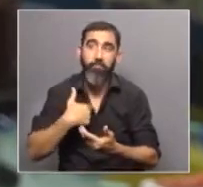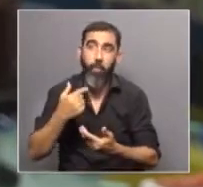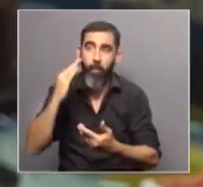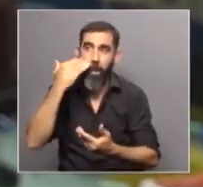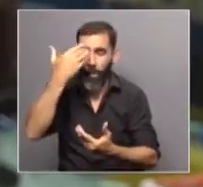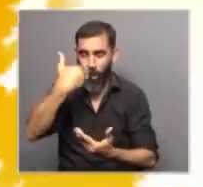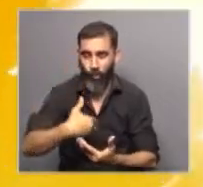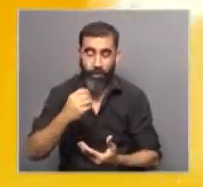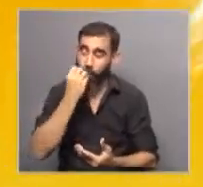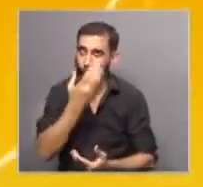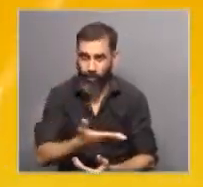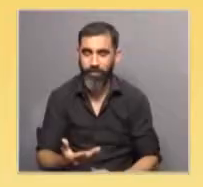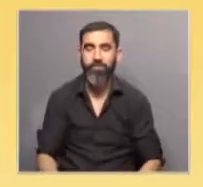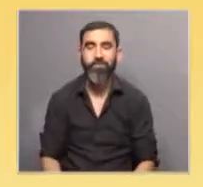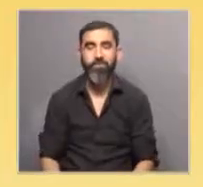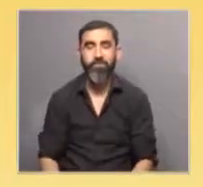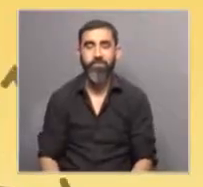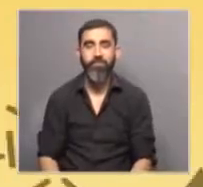está muy bueno.